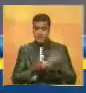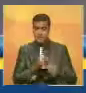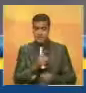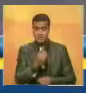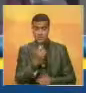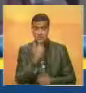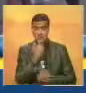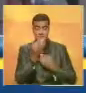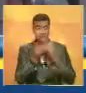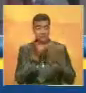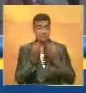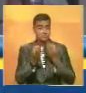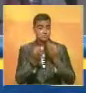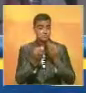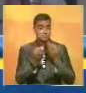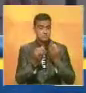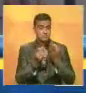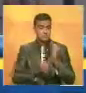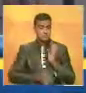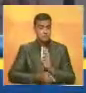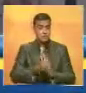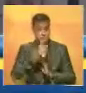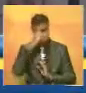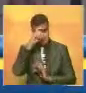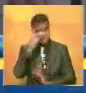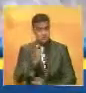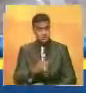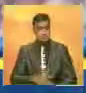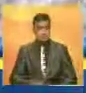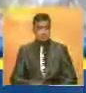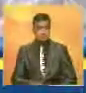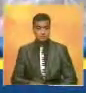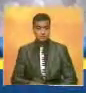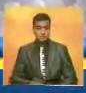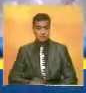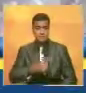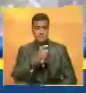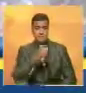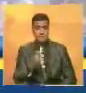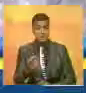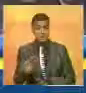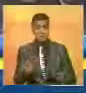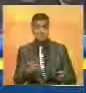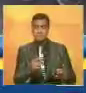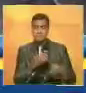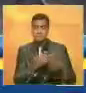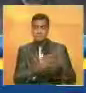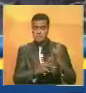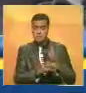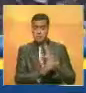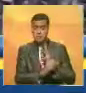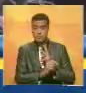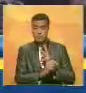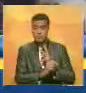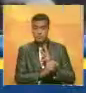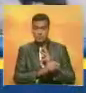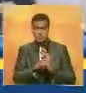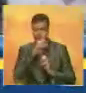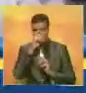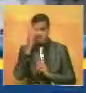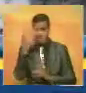Primera manifestó que el móvil que se maneja es el ajuste de cuentas. La víctima presentaba antecedentes por robo con data del año